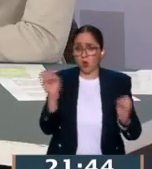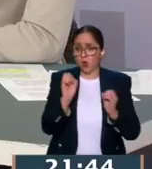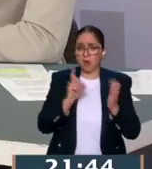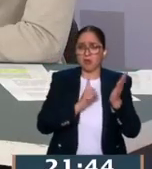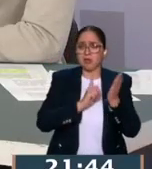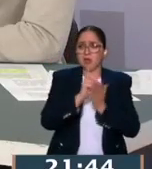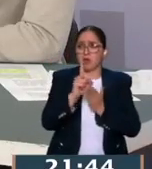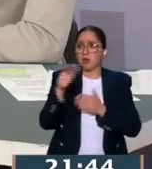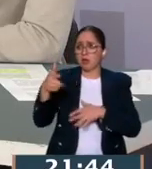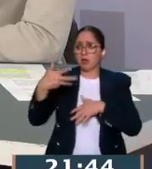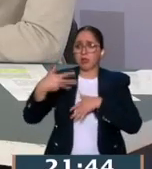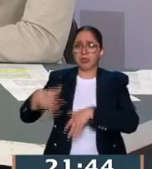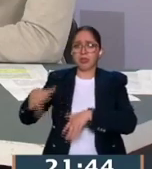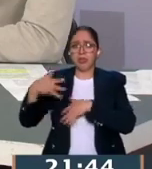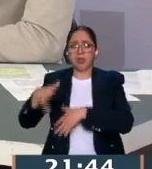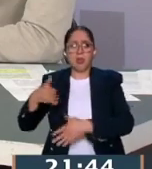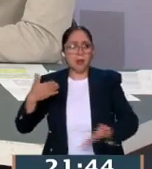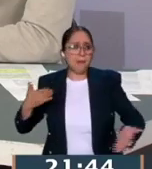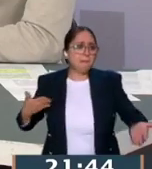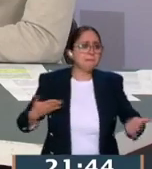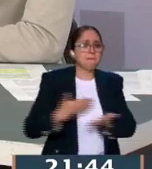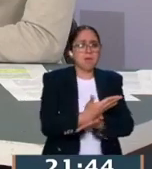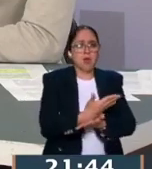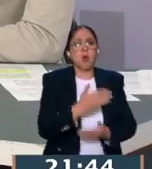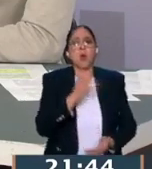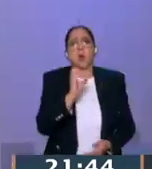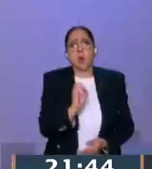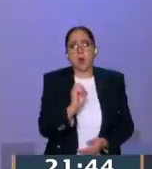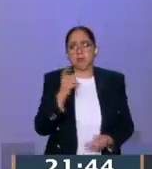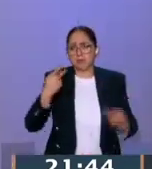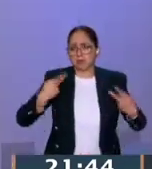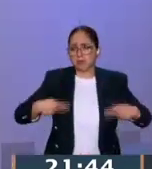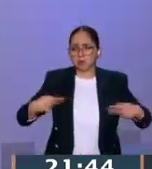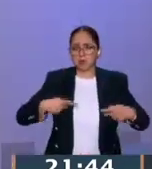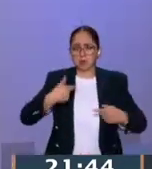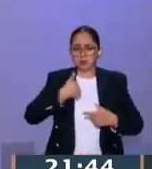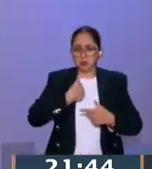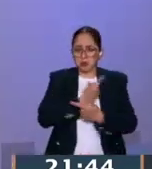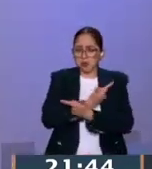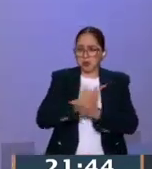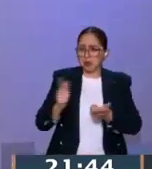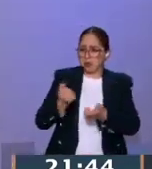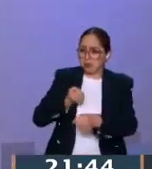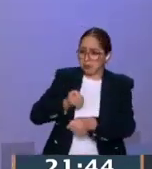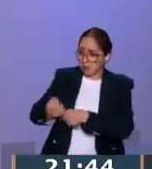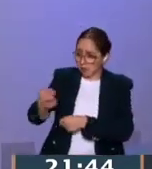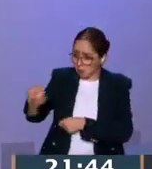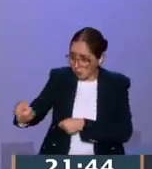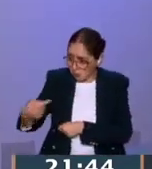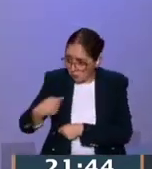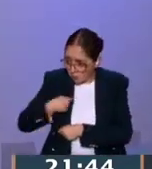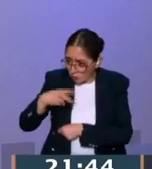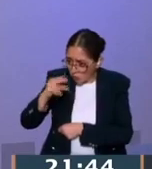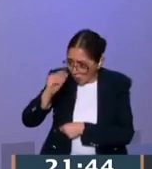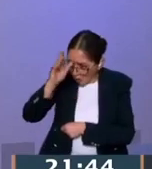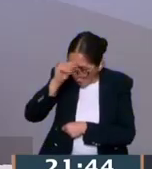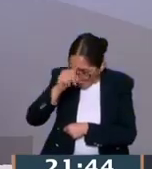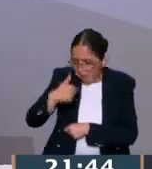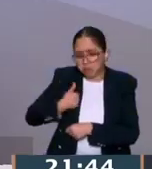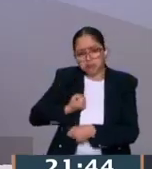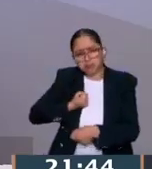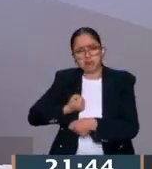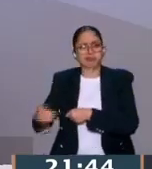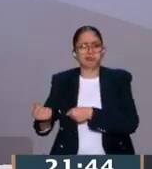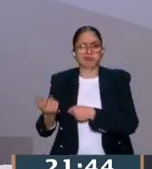otra manifestación o literalmente a golpear a quien no está de acuerdo con ellos. O dar pie incluso a